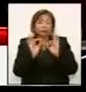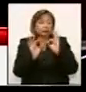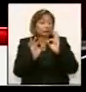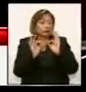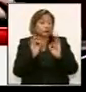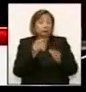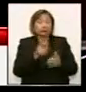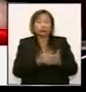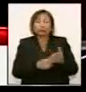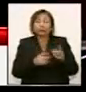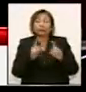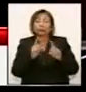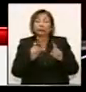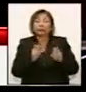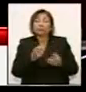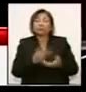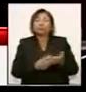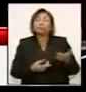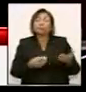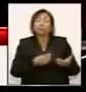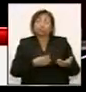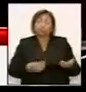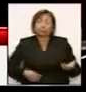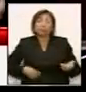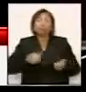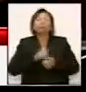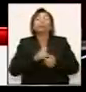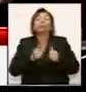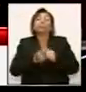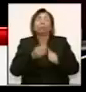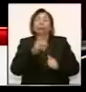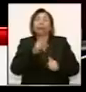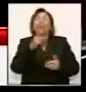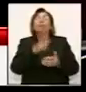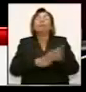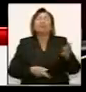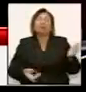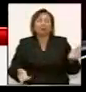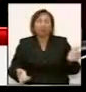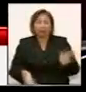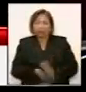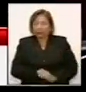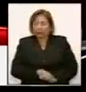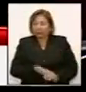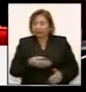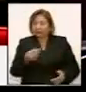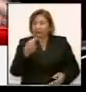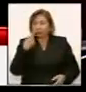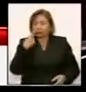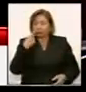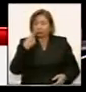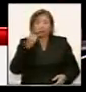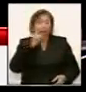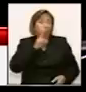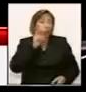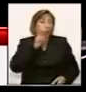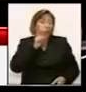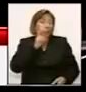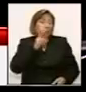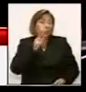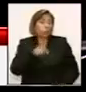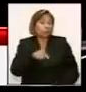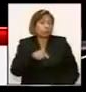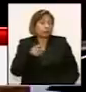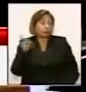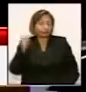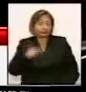sea, ¿a cambio de qué? La pregunta, señor ministro, es ¿a cambio de qué? ¿De una verdad selectiva? Porque los jóvenes también han aprendido a mentir, y acá todo el